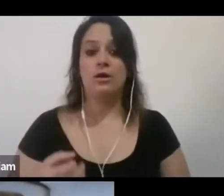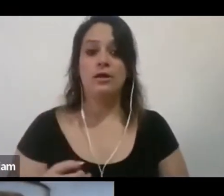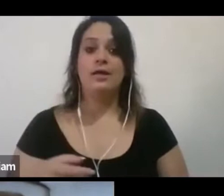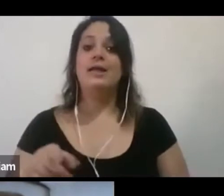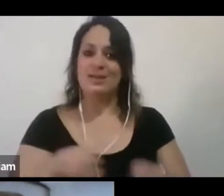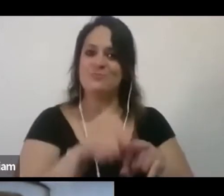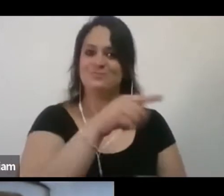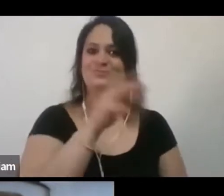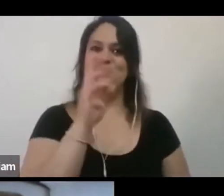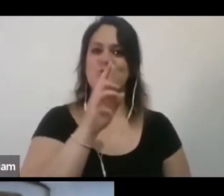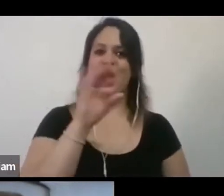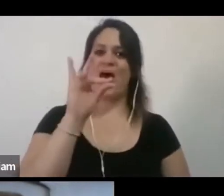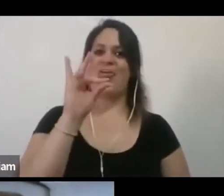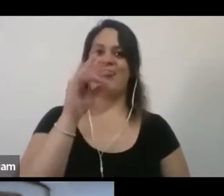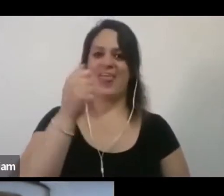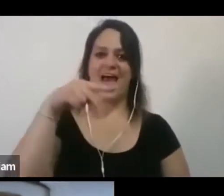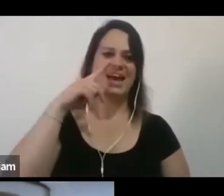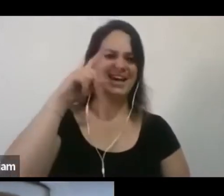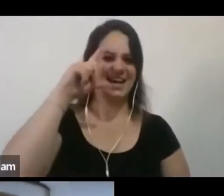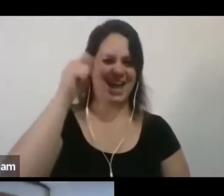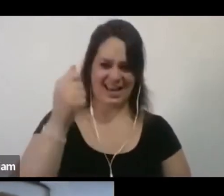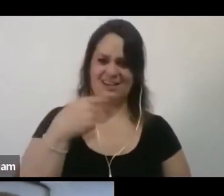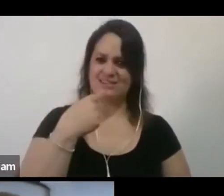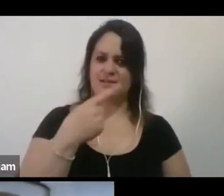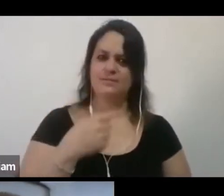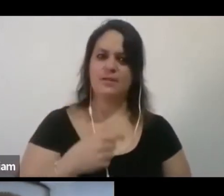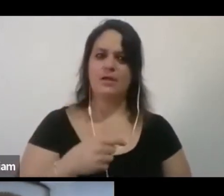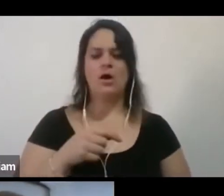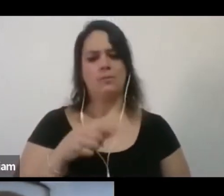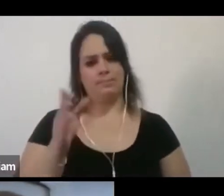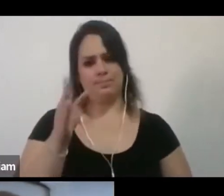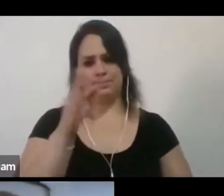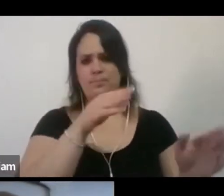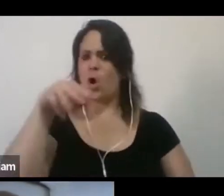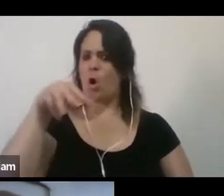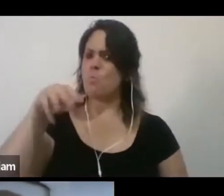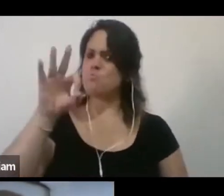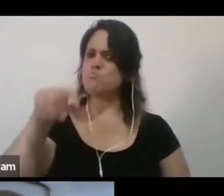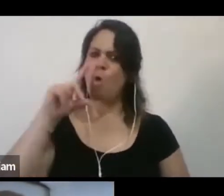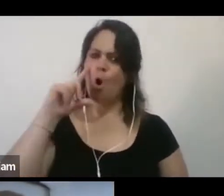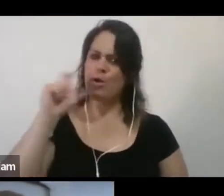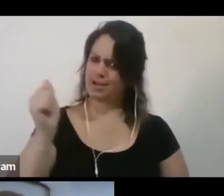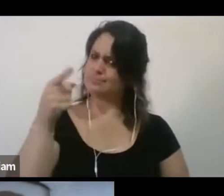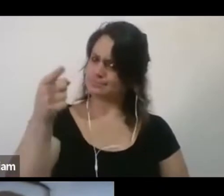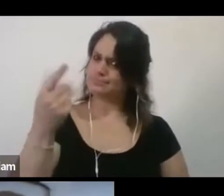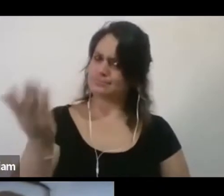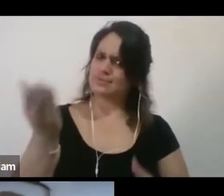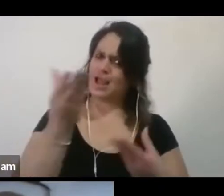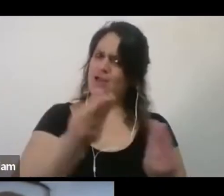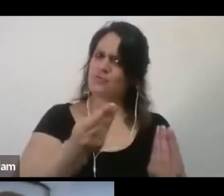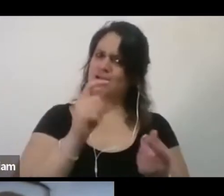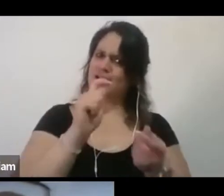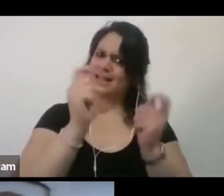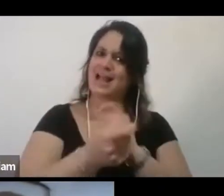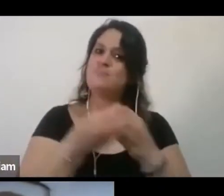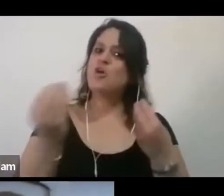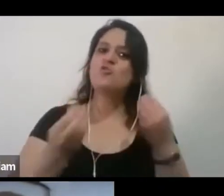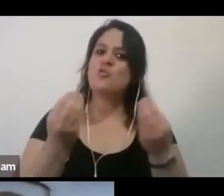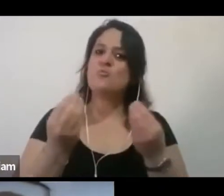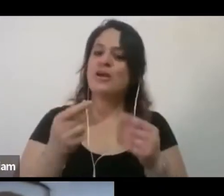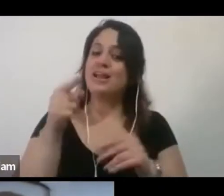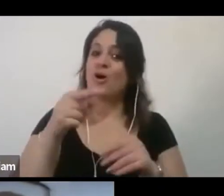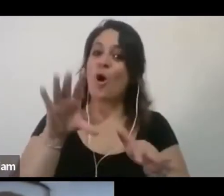Daniela. Mónica, vos nos habías dicho que nos podías contar un poco cómo había sido ese cambio, ese proceso en la transformación